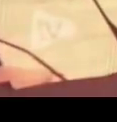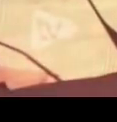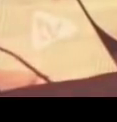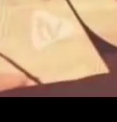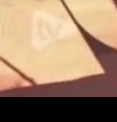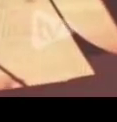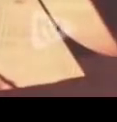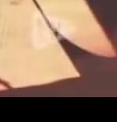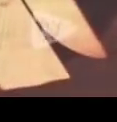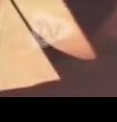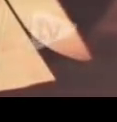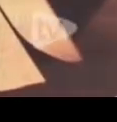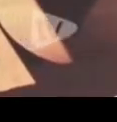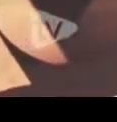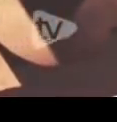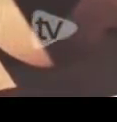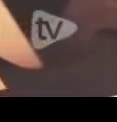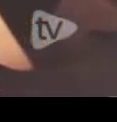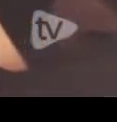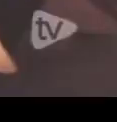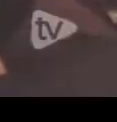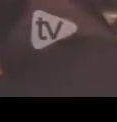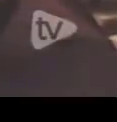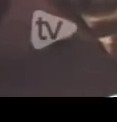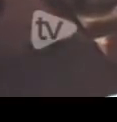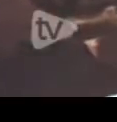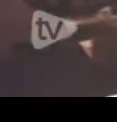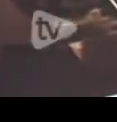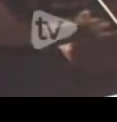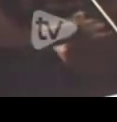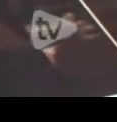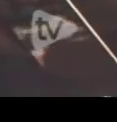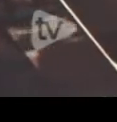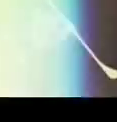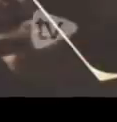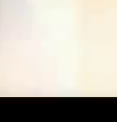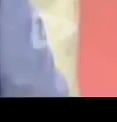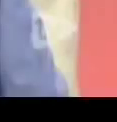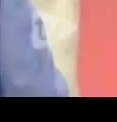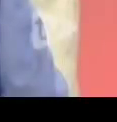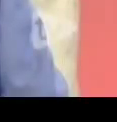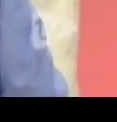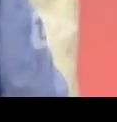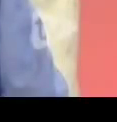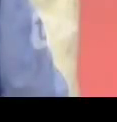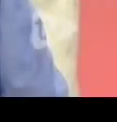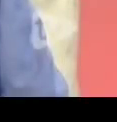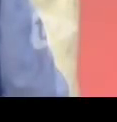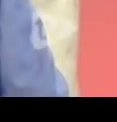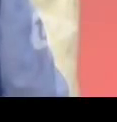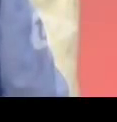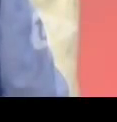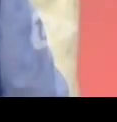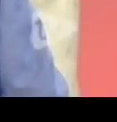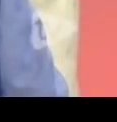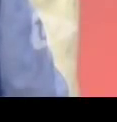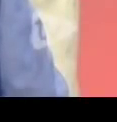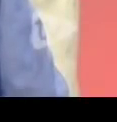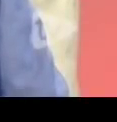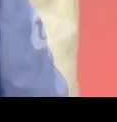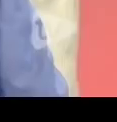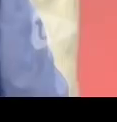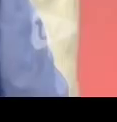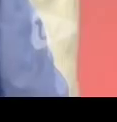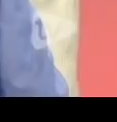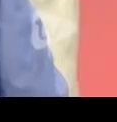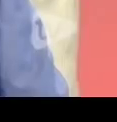Este domingo hablaremos sobre el acontecer mundial tratado con humor. Es muy peligroso tener la razón cuando